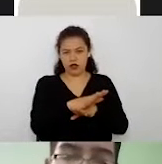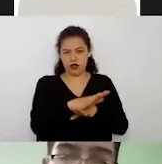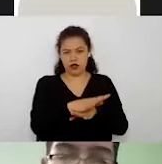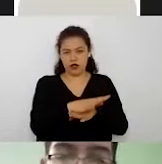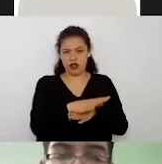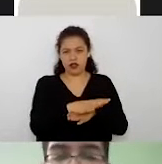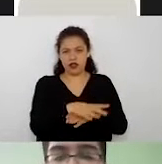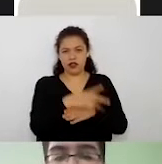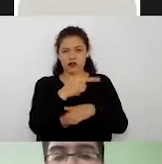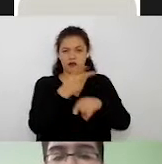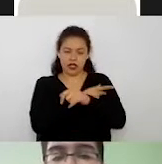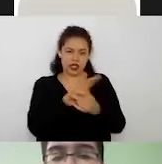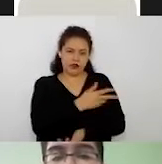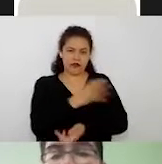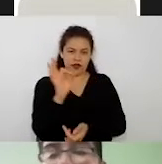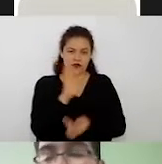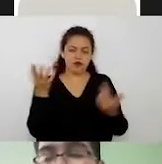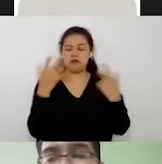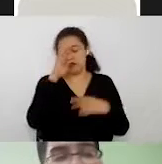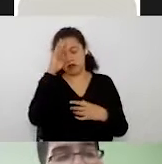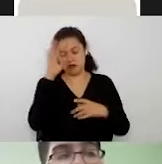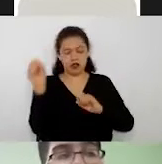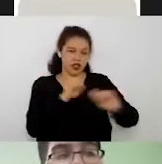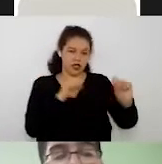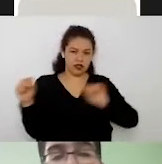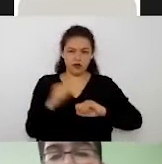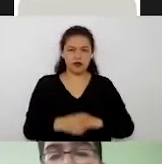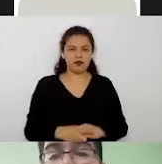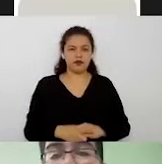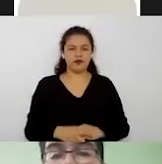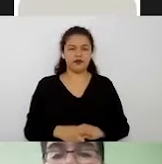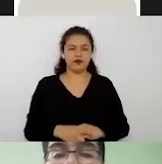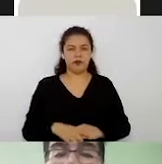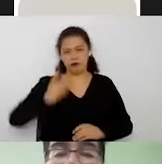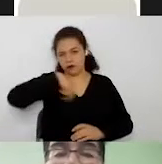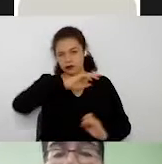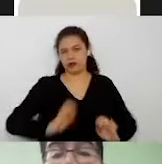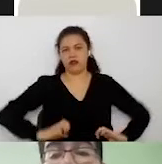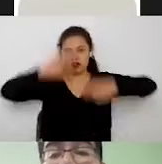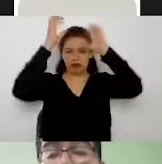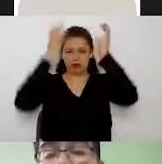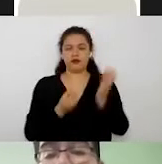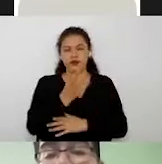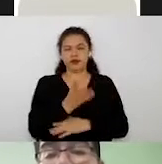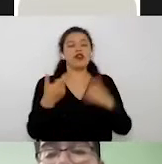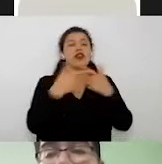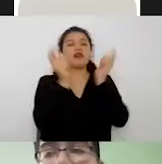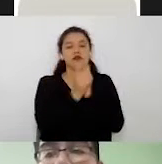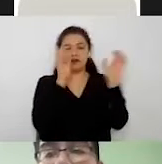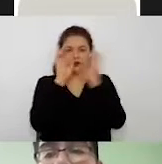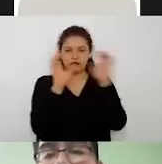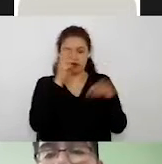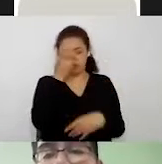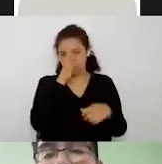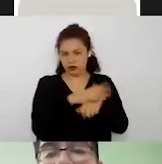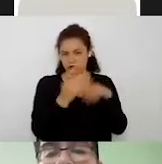Supongamos en caso de un sismo y que tuvimos que evacuar el edificio, la brigada de comunicación es la